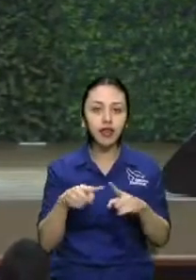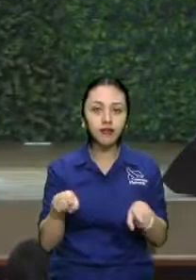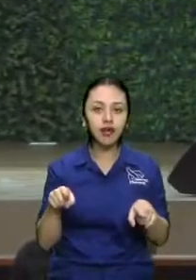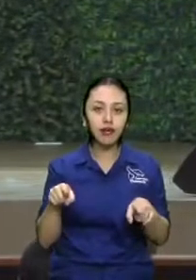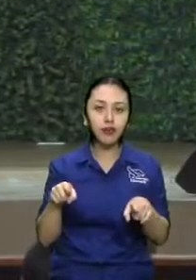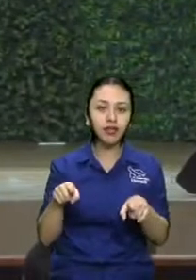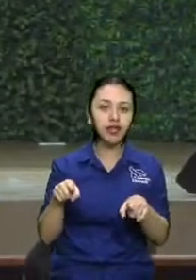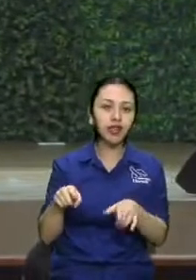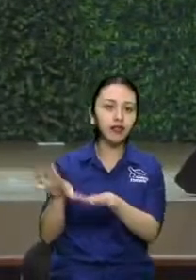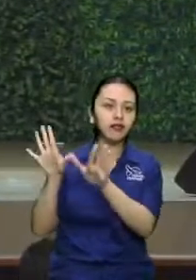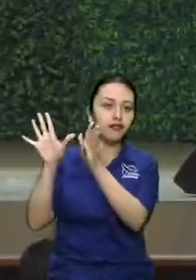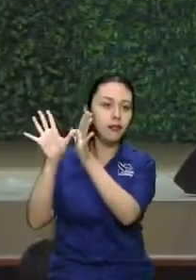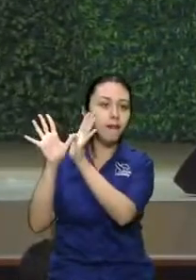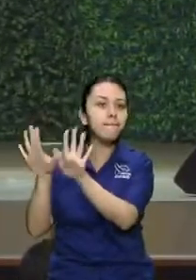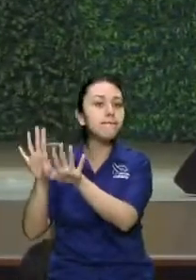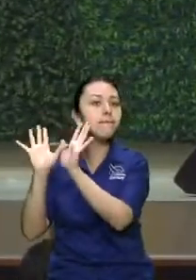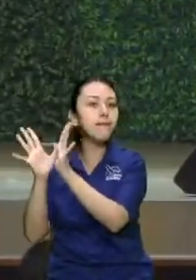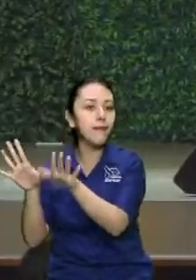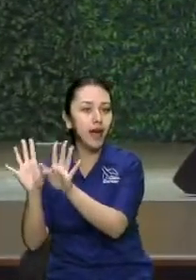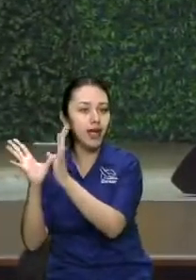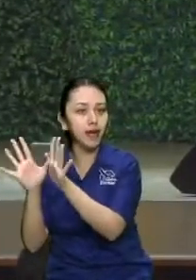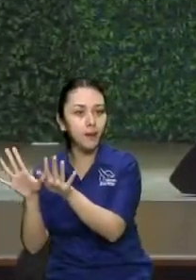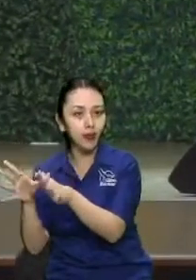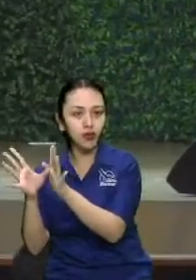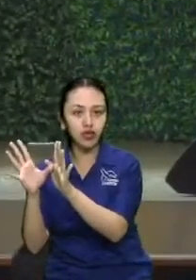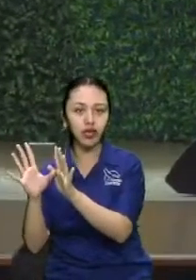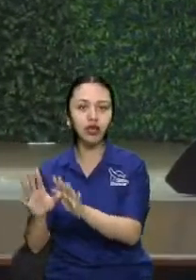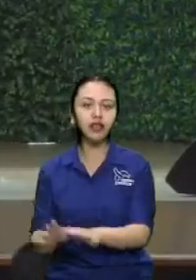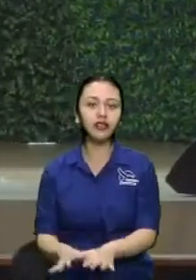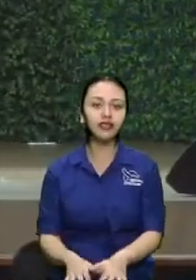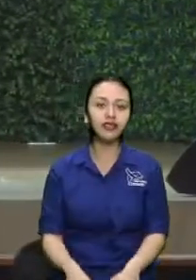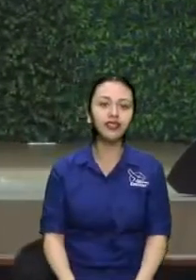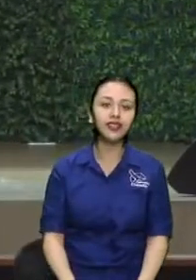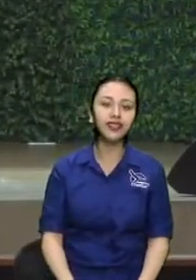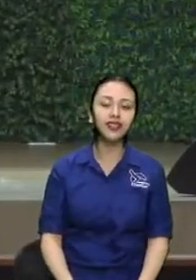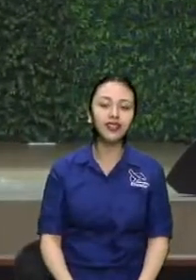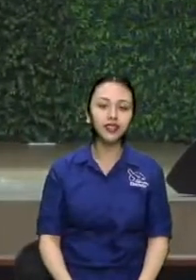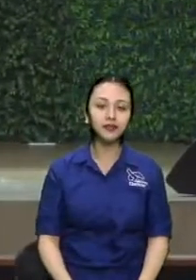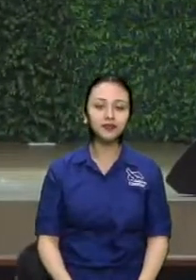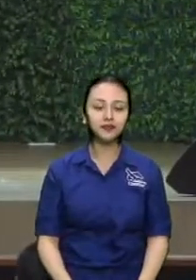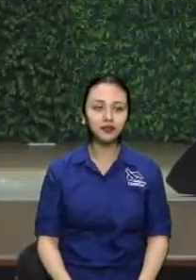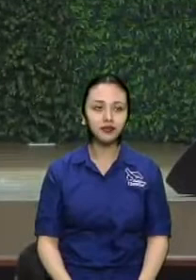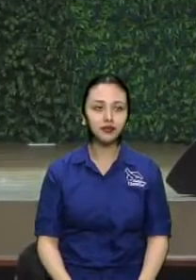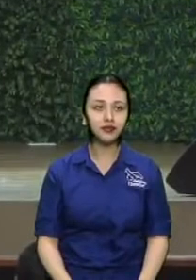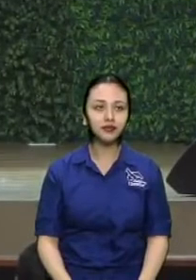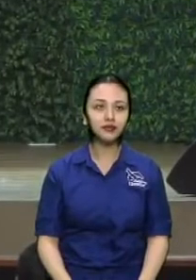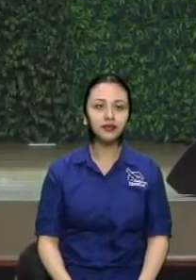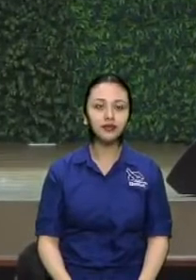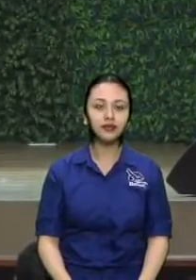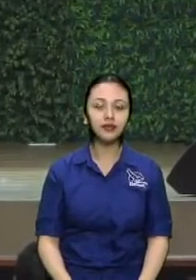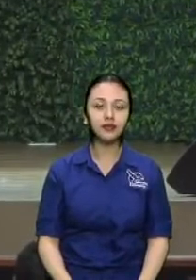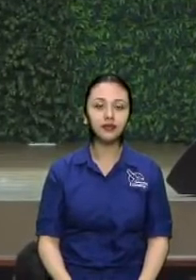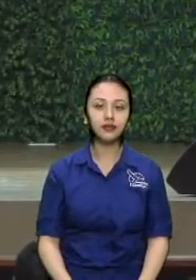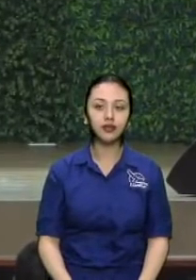Es una especie distinta. ¿Y cómo logró llegar a lo máximo? Haciéndose